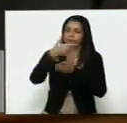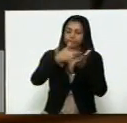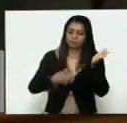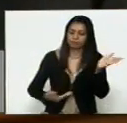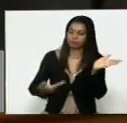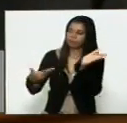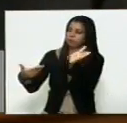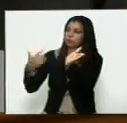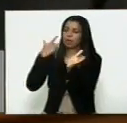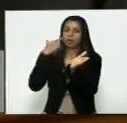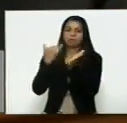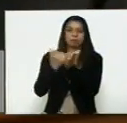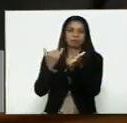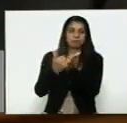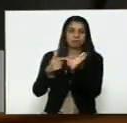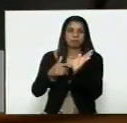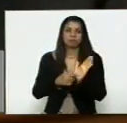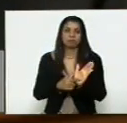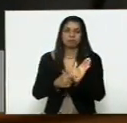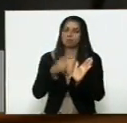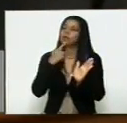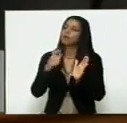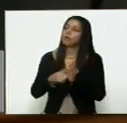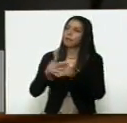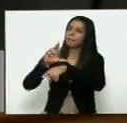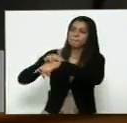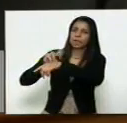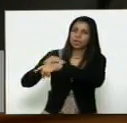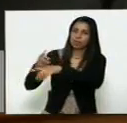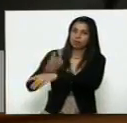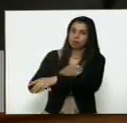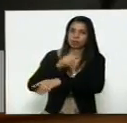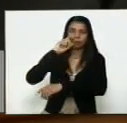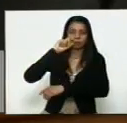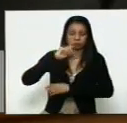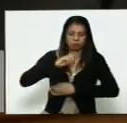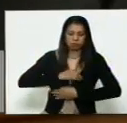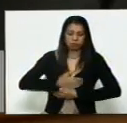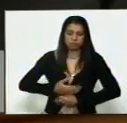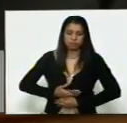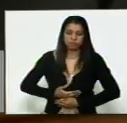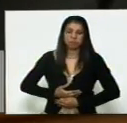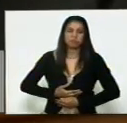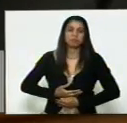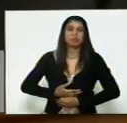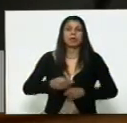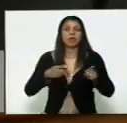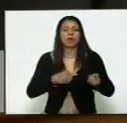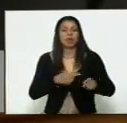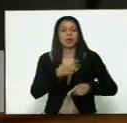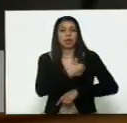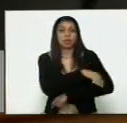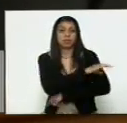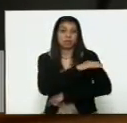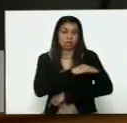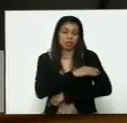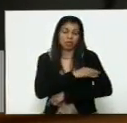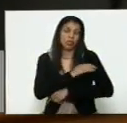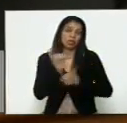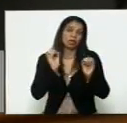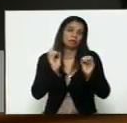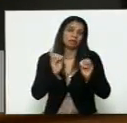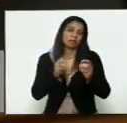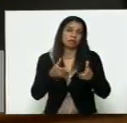de consulta de control de salud prenatal, expedido por un centro de salud.